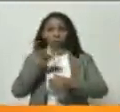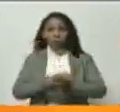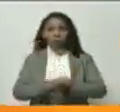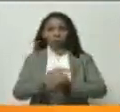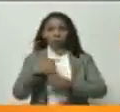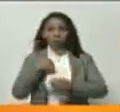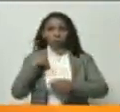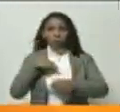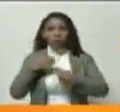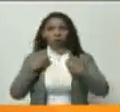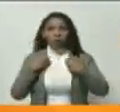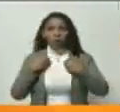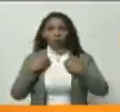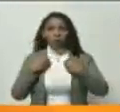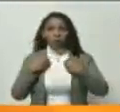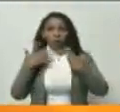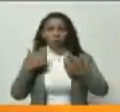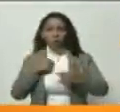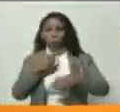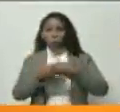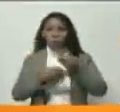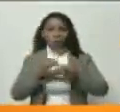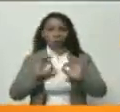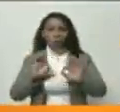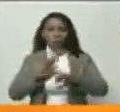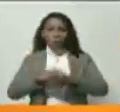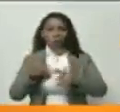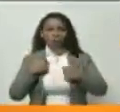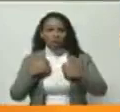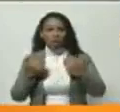estar viviendo esto si no hice nada, porque yo tengo